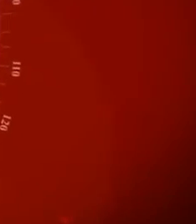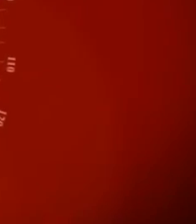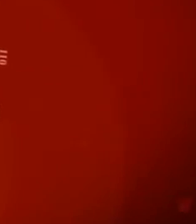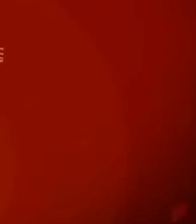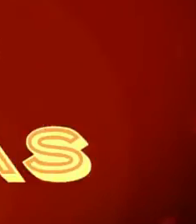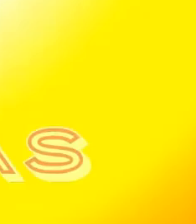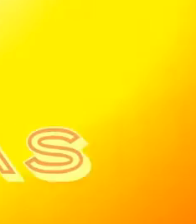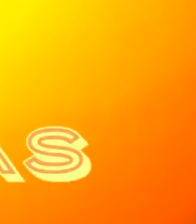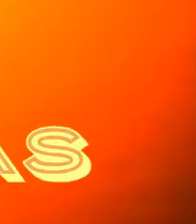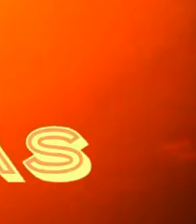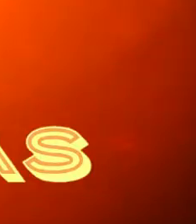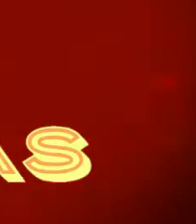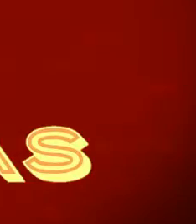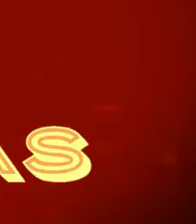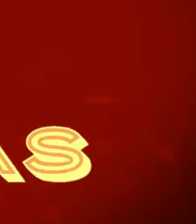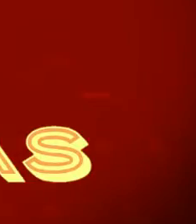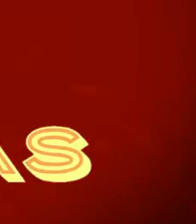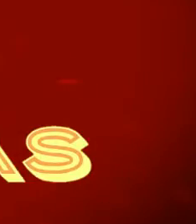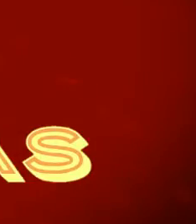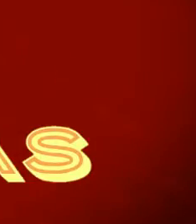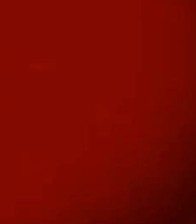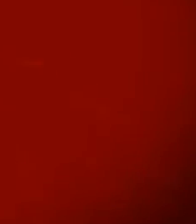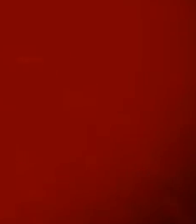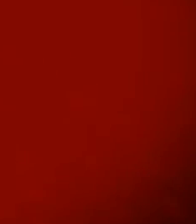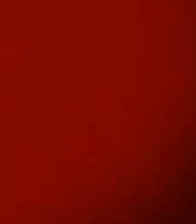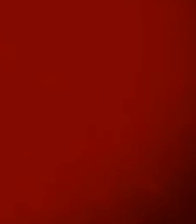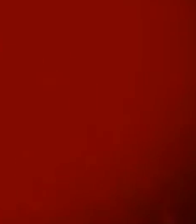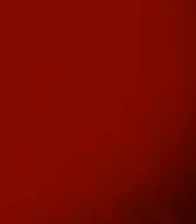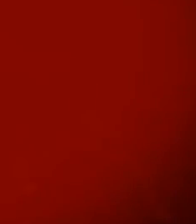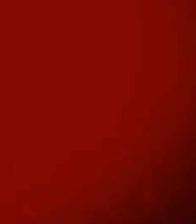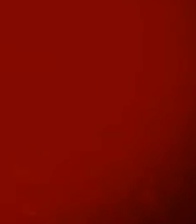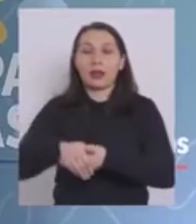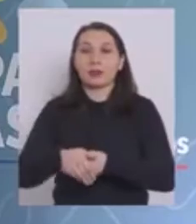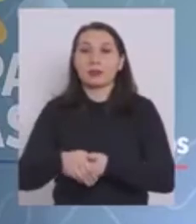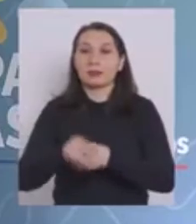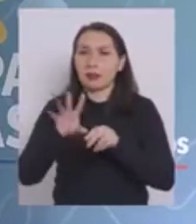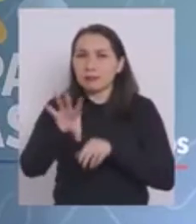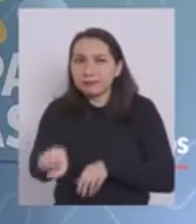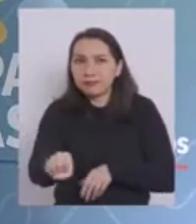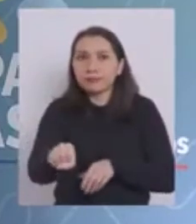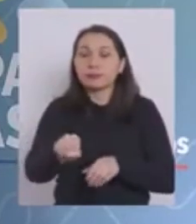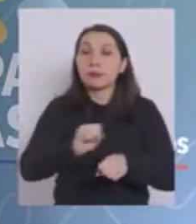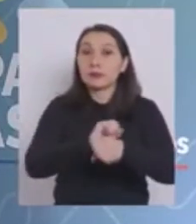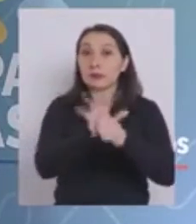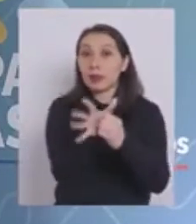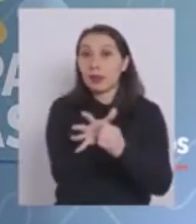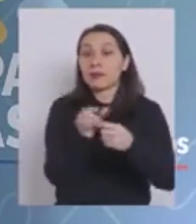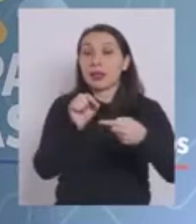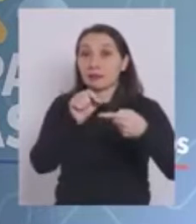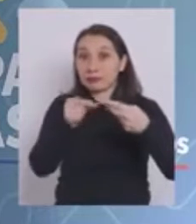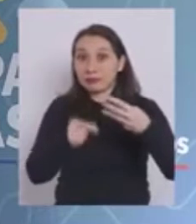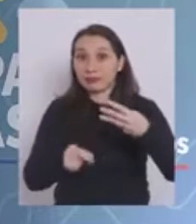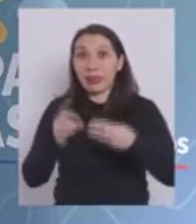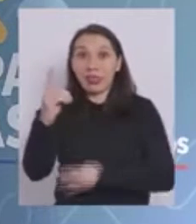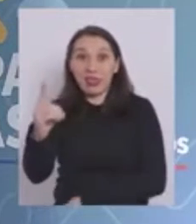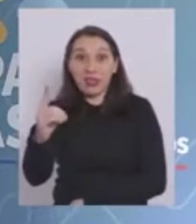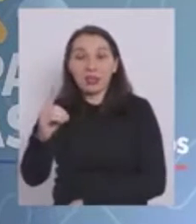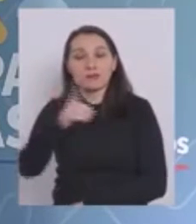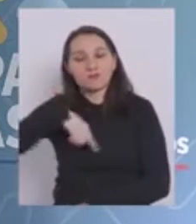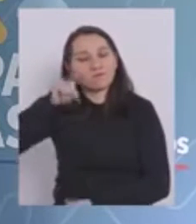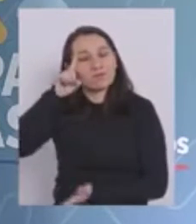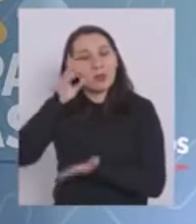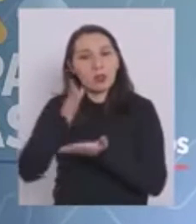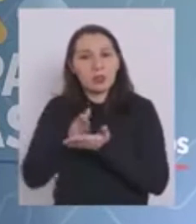entrevista con la voz autorizada en temas y hechos de actualidad debido a la detección de la variante delta en nuestro país